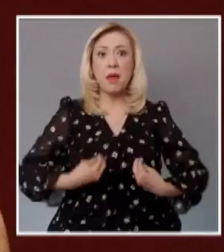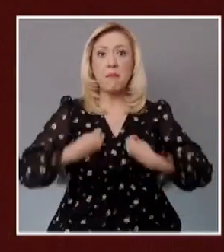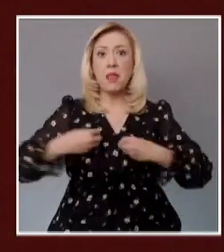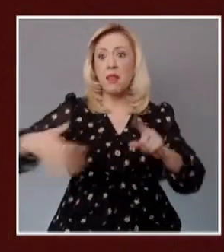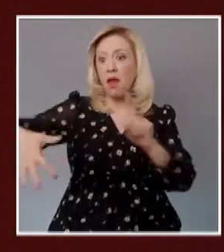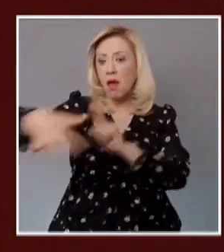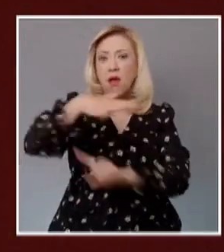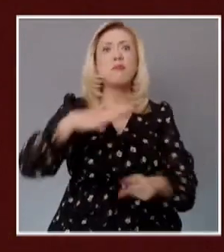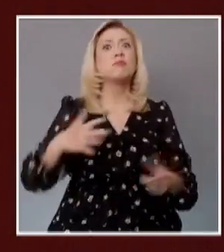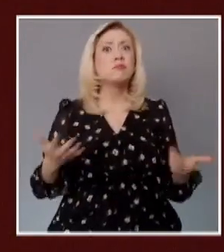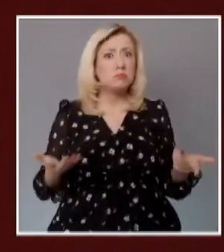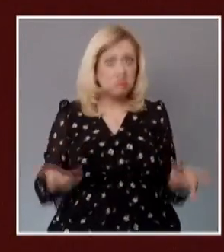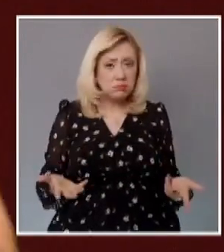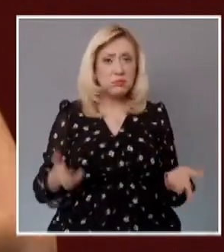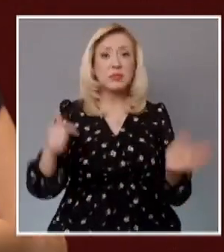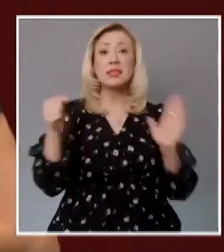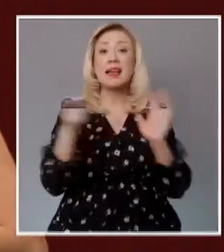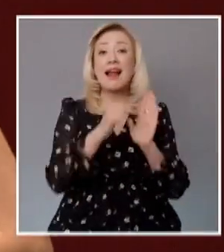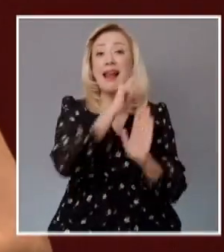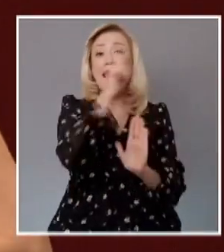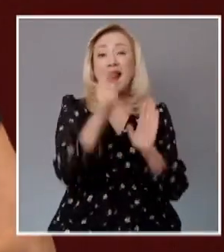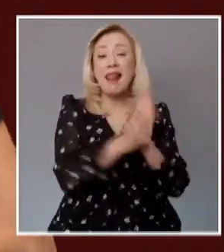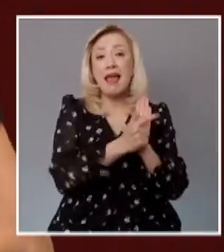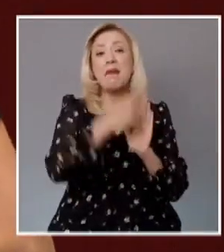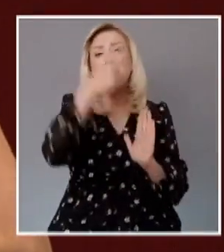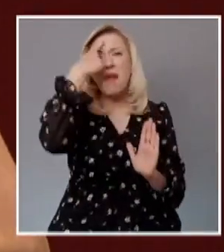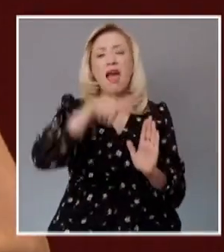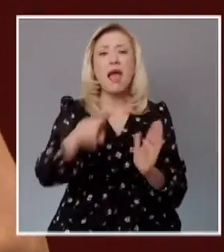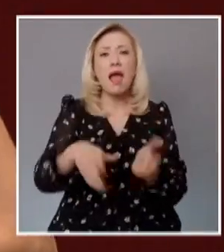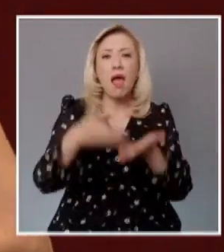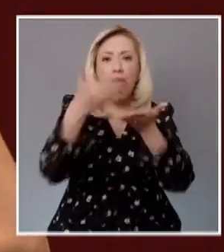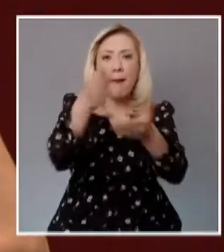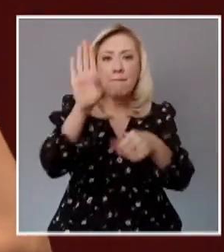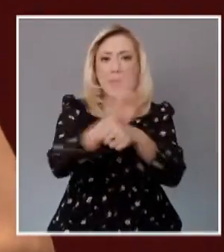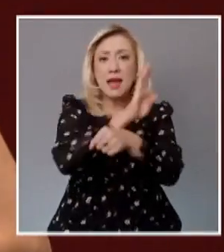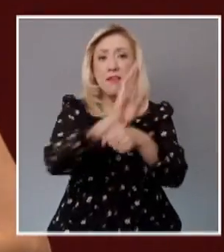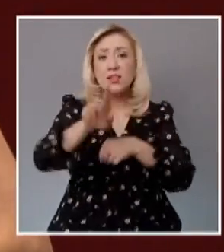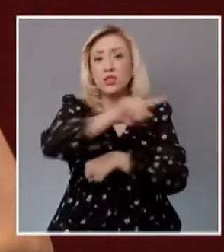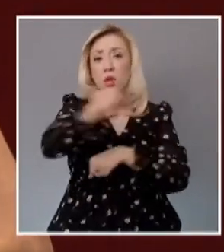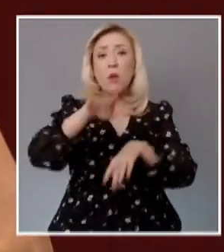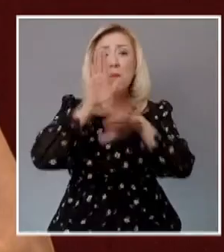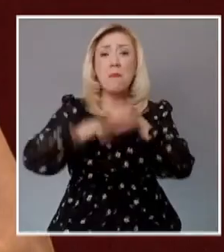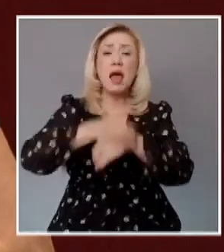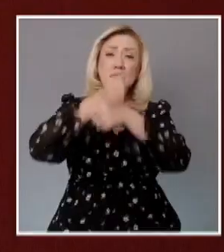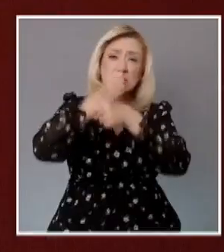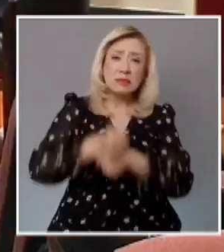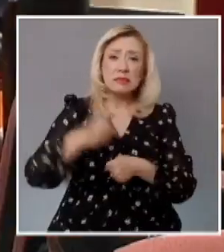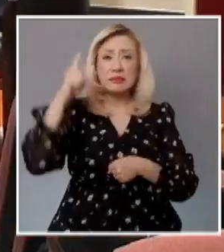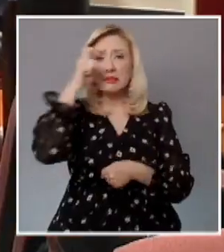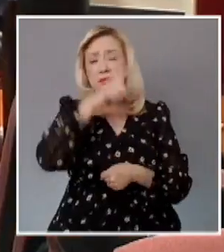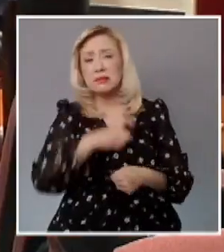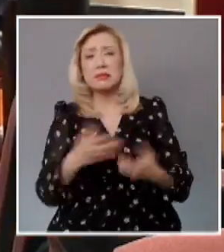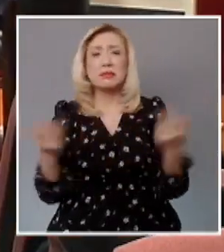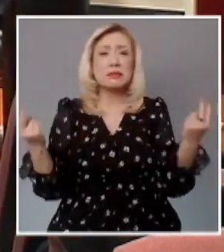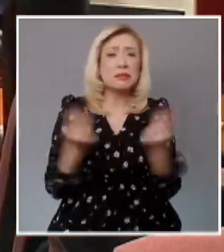en beneficio de las personas más vulnerables, en beneficio de la población más necesitada.